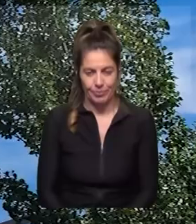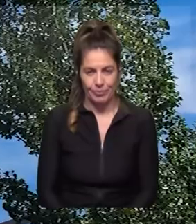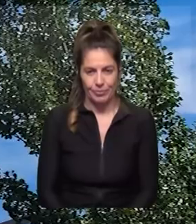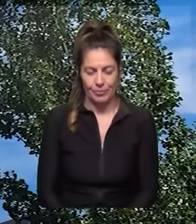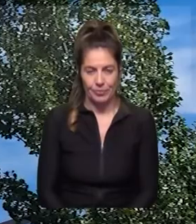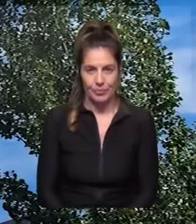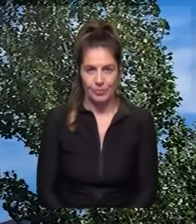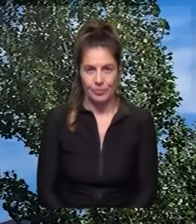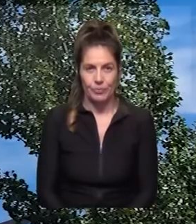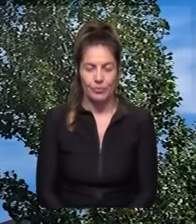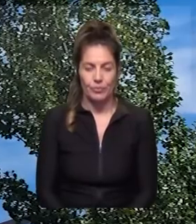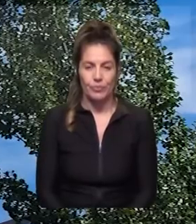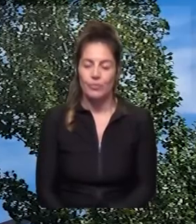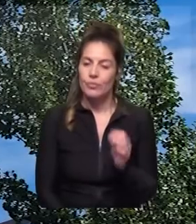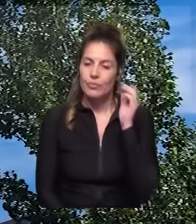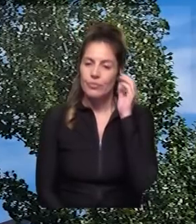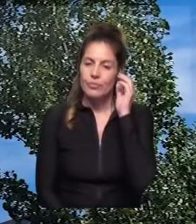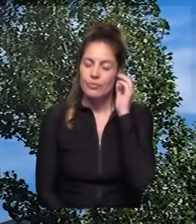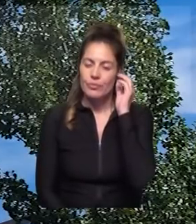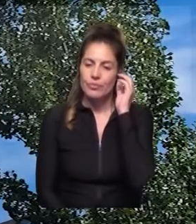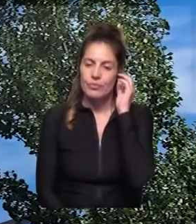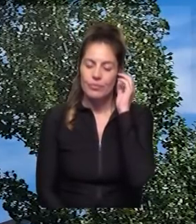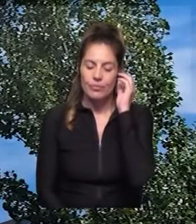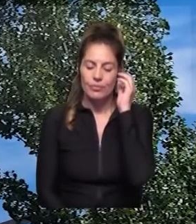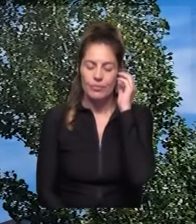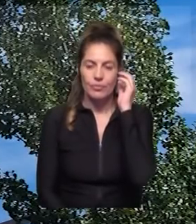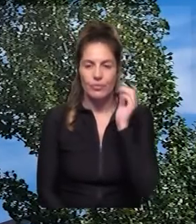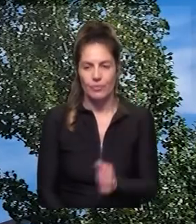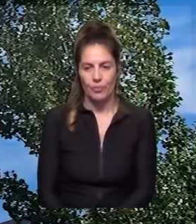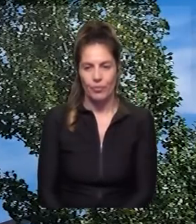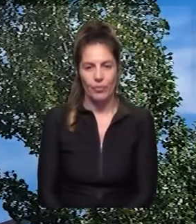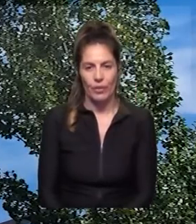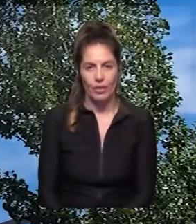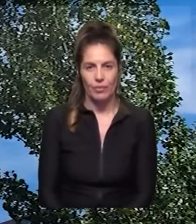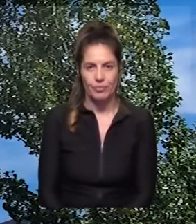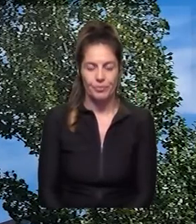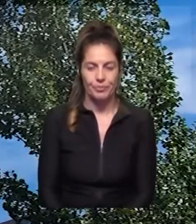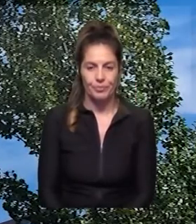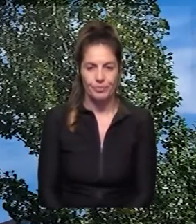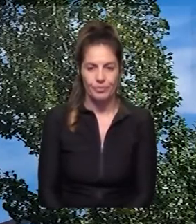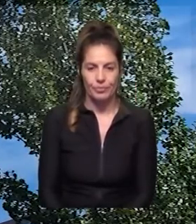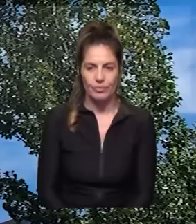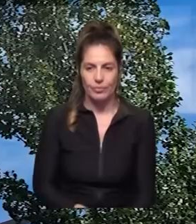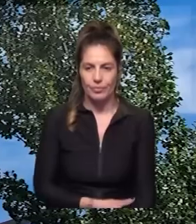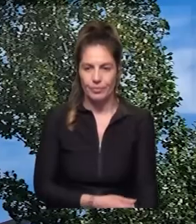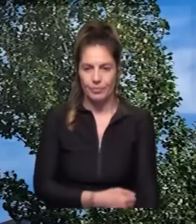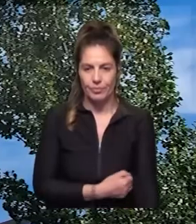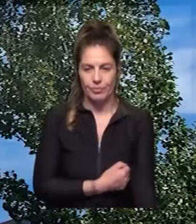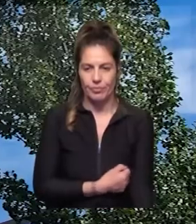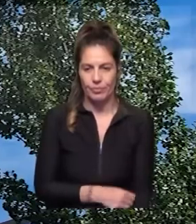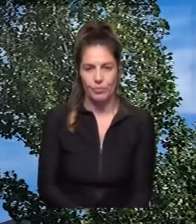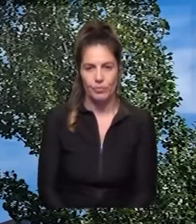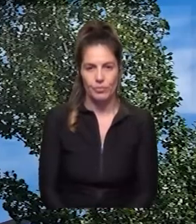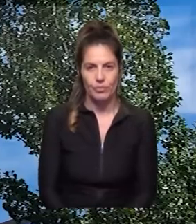presentó mercado agrícola de Montevideo en el corazón de un barrio donde late la ciudad mercado de